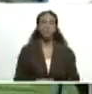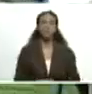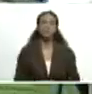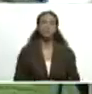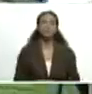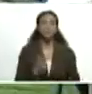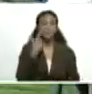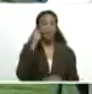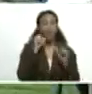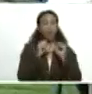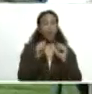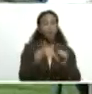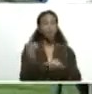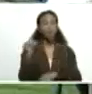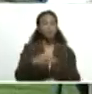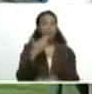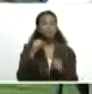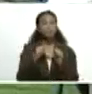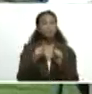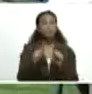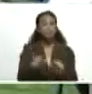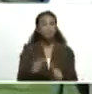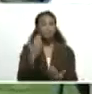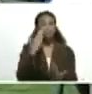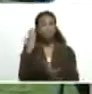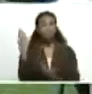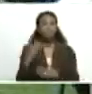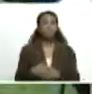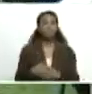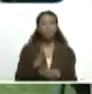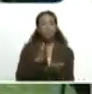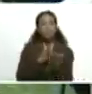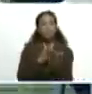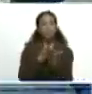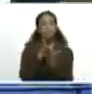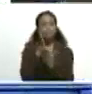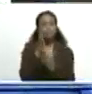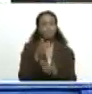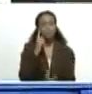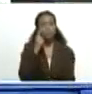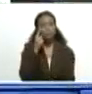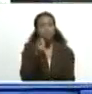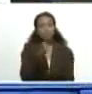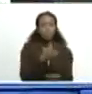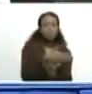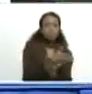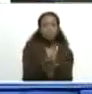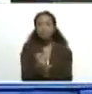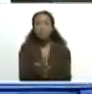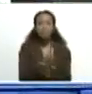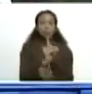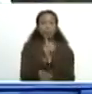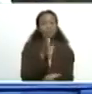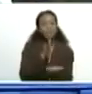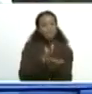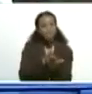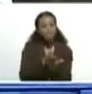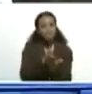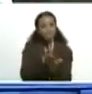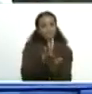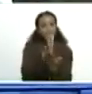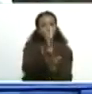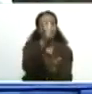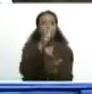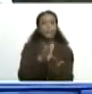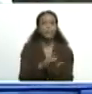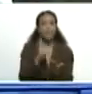Hay que continuar por el camino correcto, por la senda correcta. Hizo